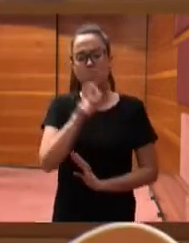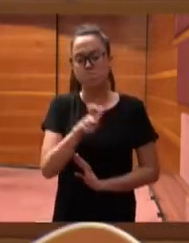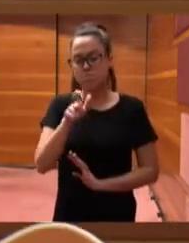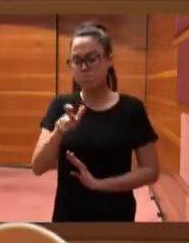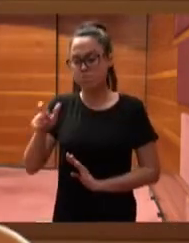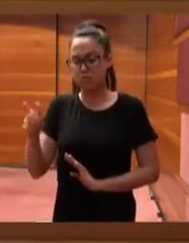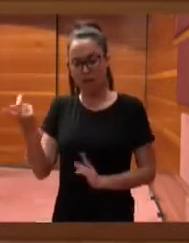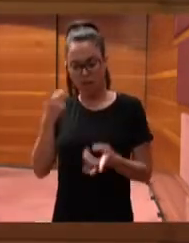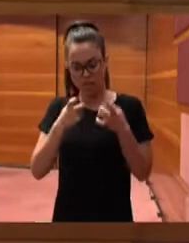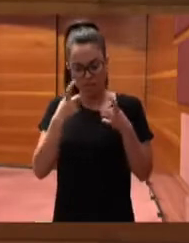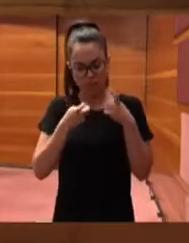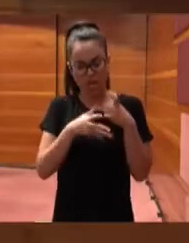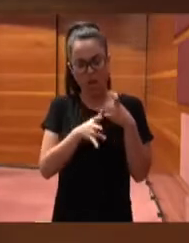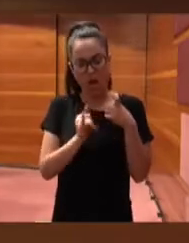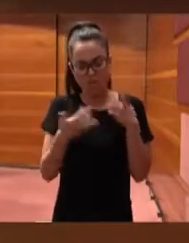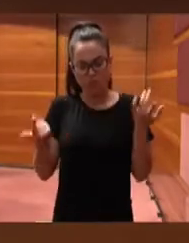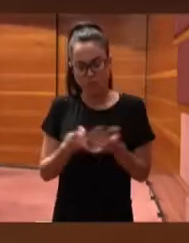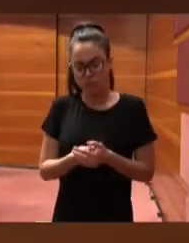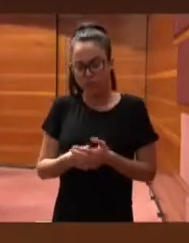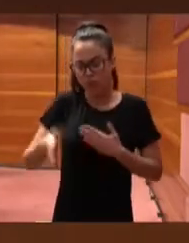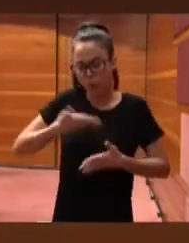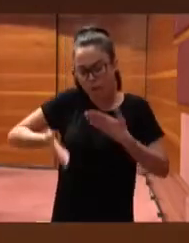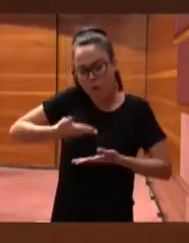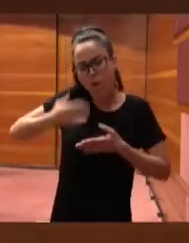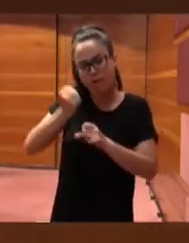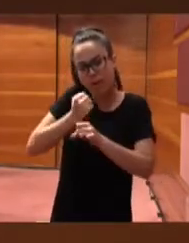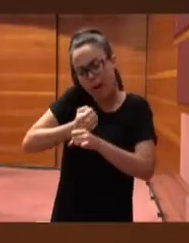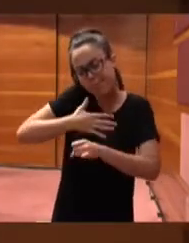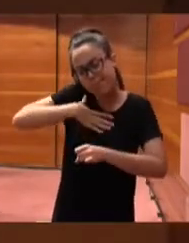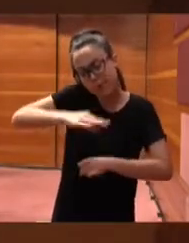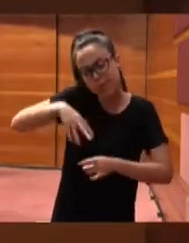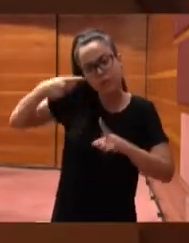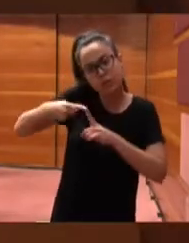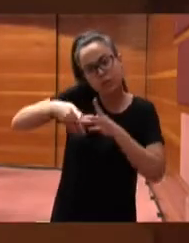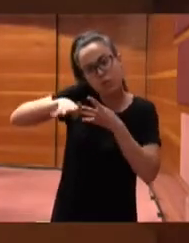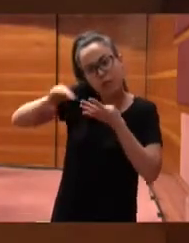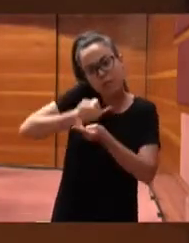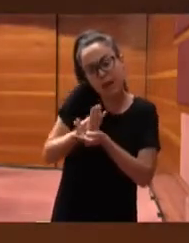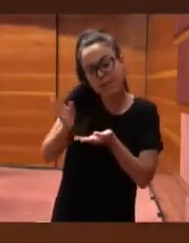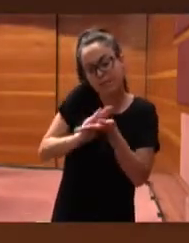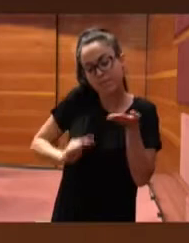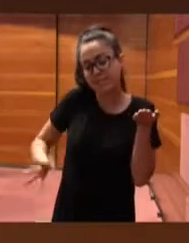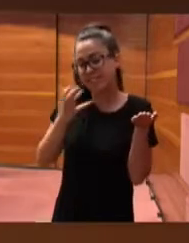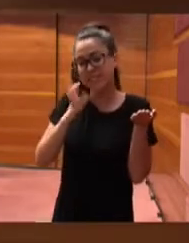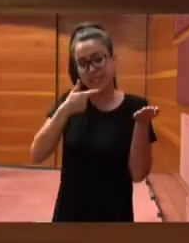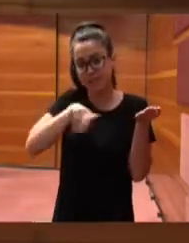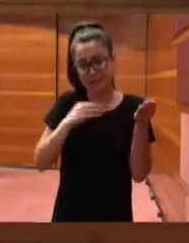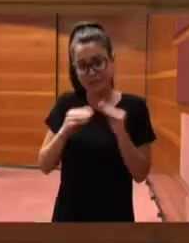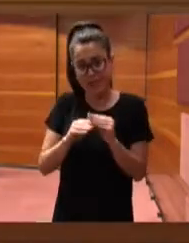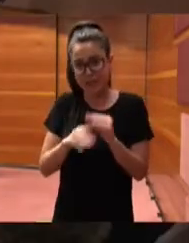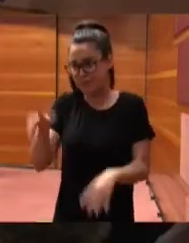información, la trabajan y contribuyen, colaboran a generar la transparencia. Entonces, la que no hagamos nosotros, no la van a